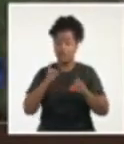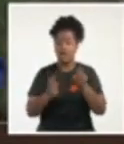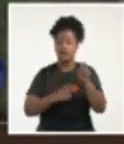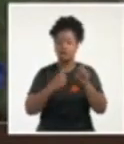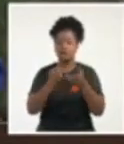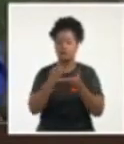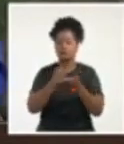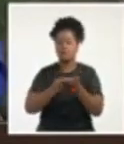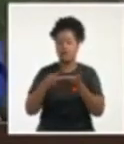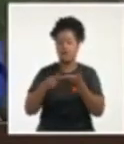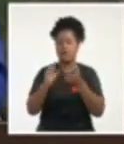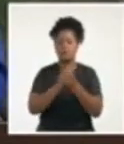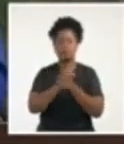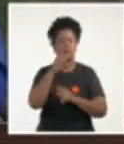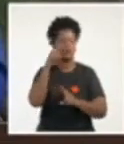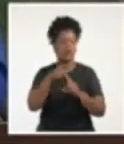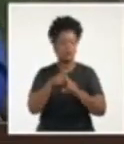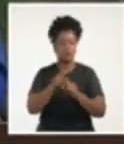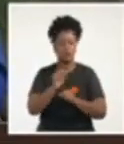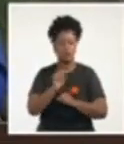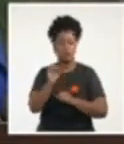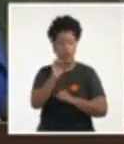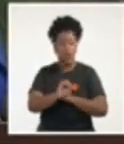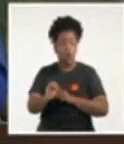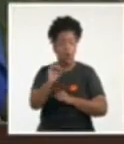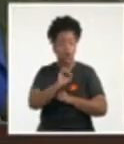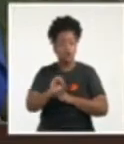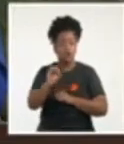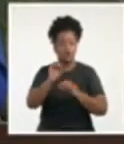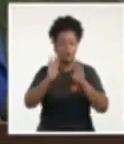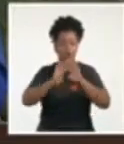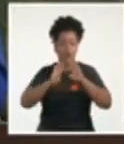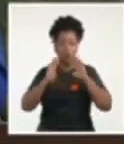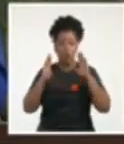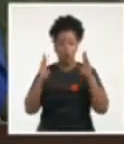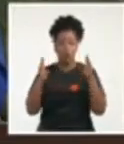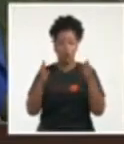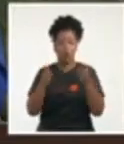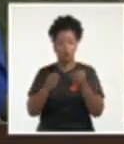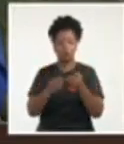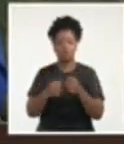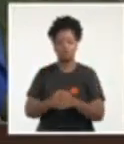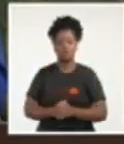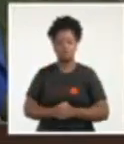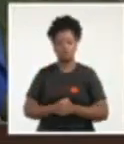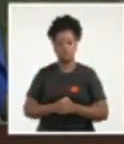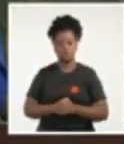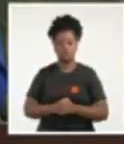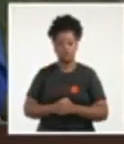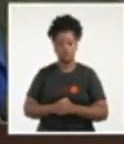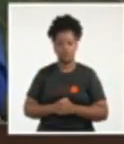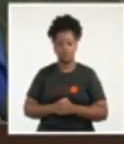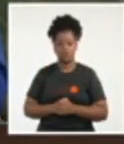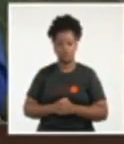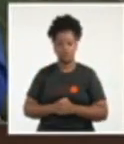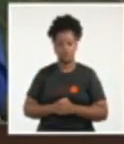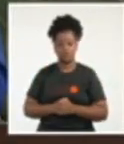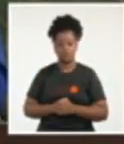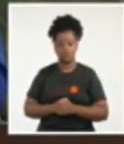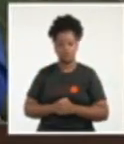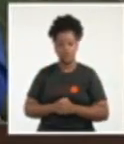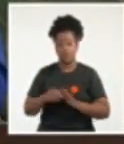Matanzas, organizando todas las acciones, potenciando todas las acciones de los